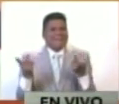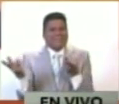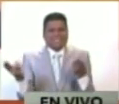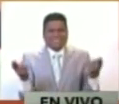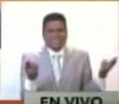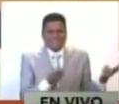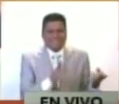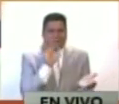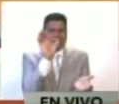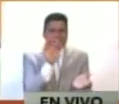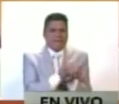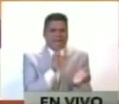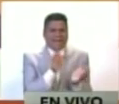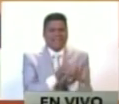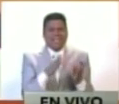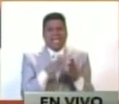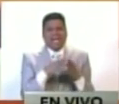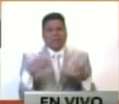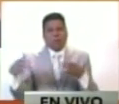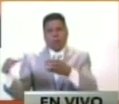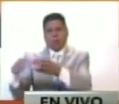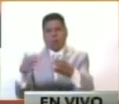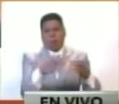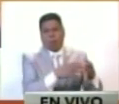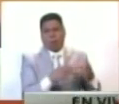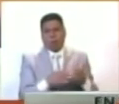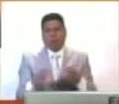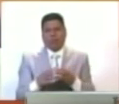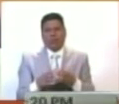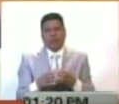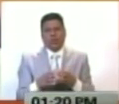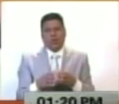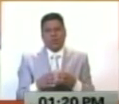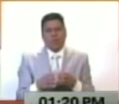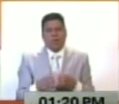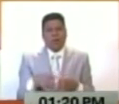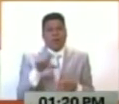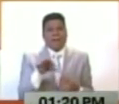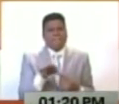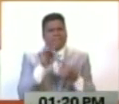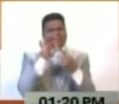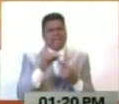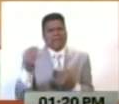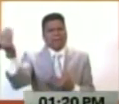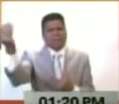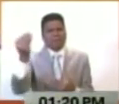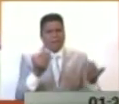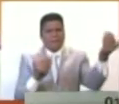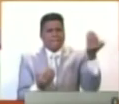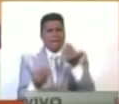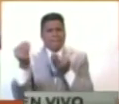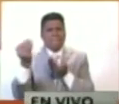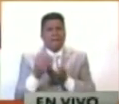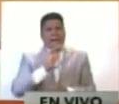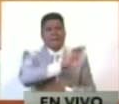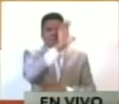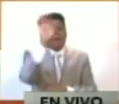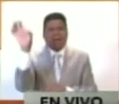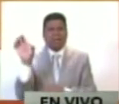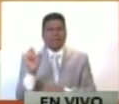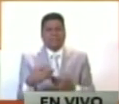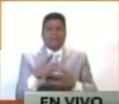Margarita a toda la representación de estas delegaciones que vinieron desde el mundo a acompañarnos. Para ellos, nuestro